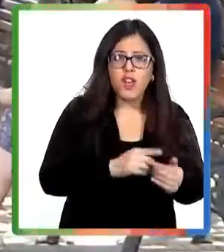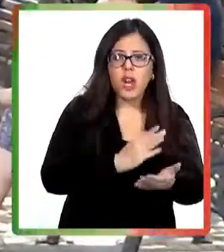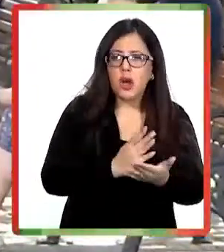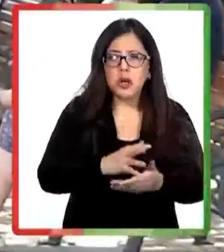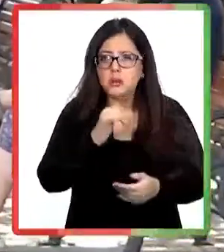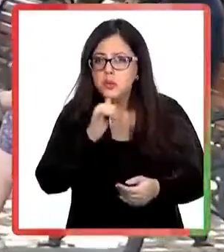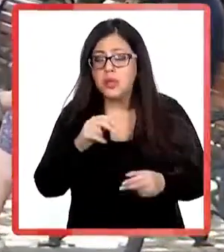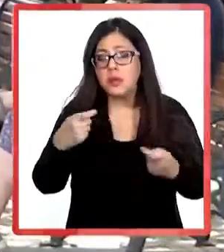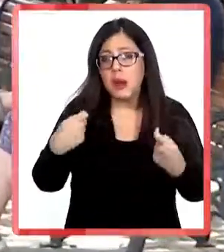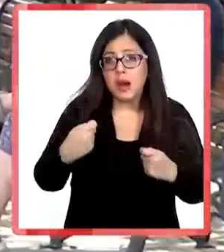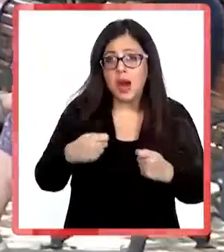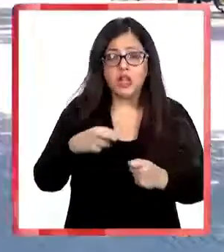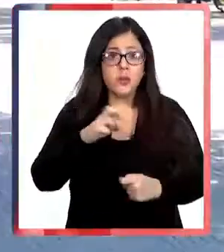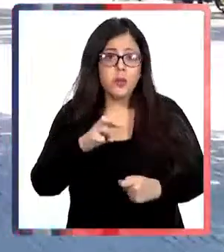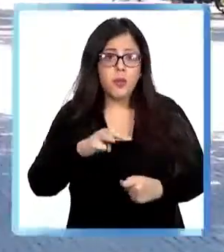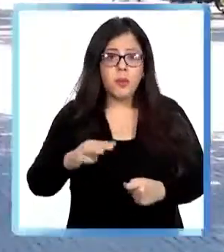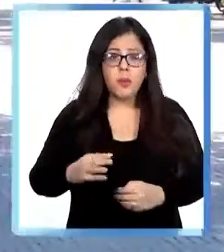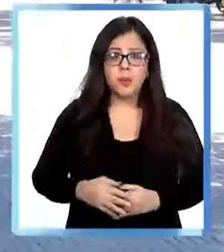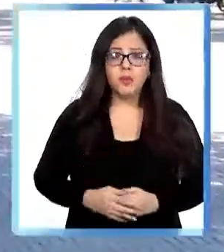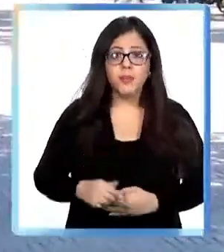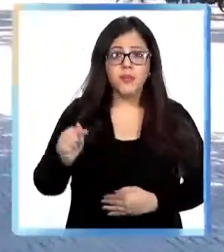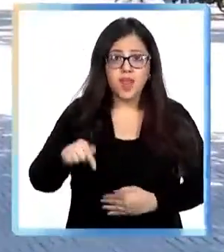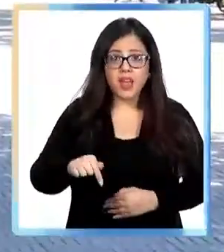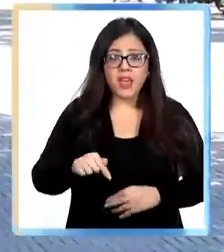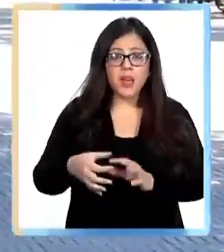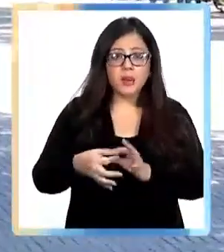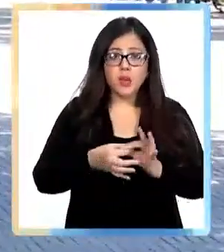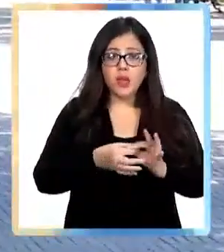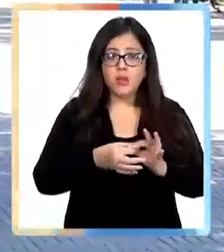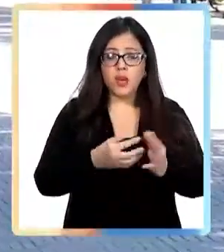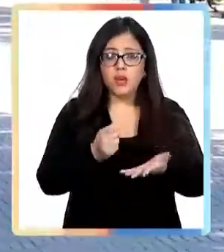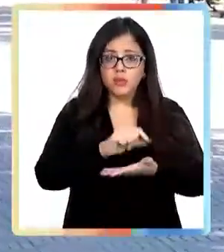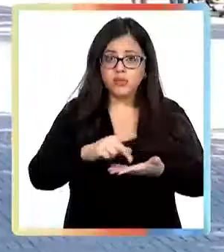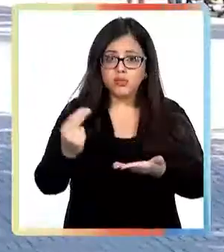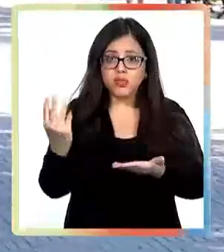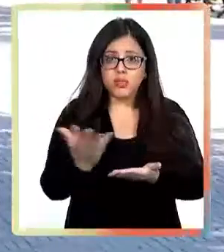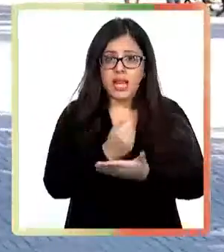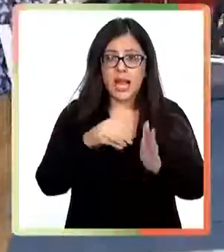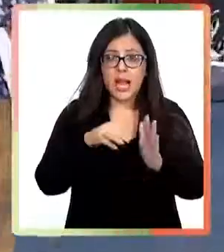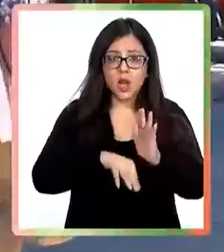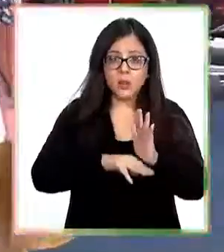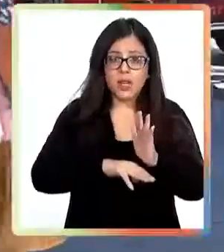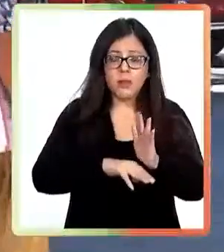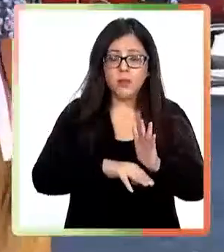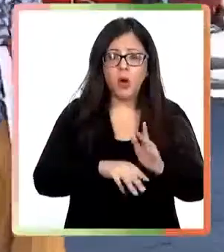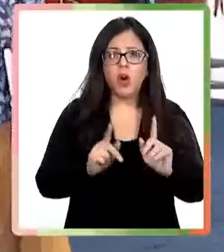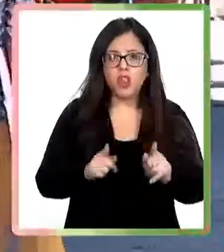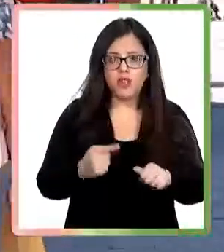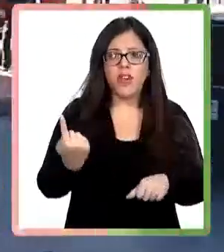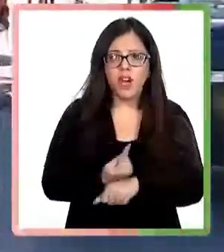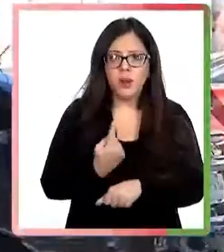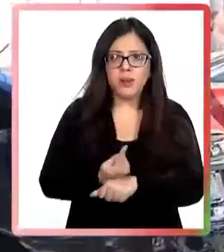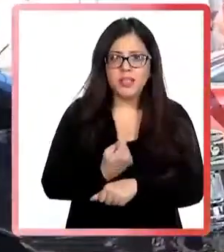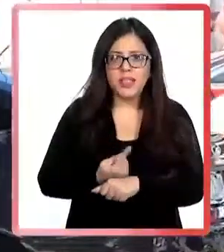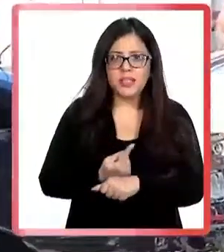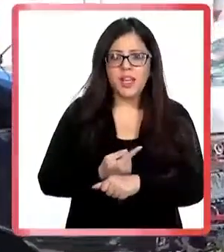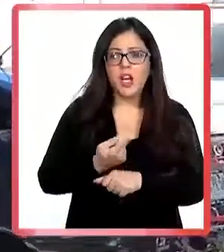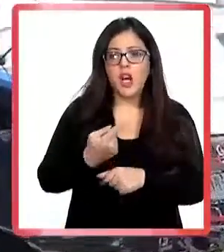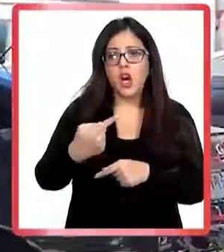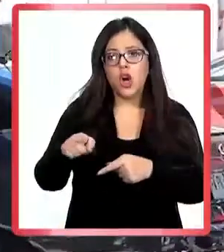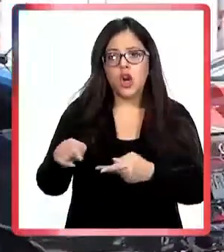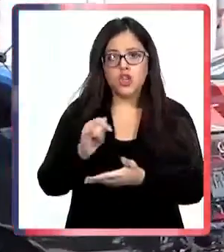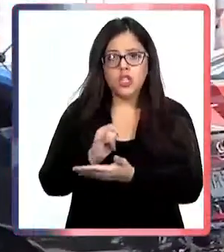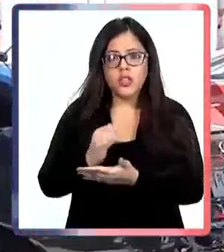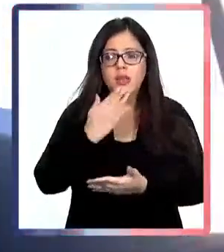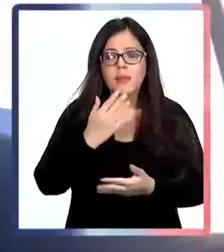La medida del aumento del salario mínimo, que es mucho más estructural, creo que debería haber sido conversado con los demás actores, no solamente con la